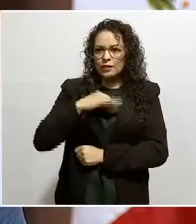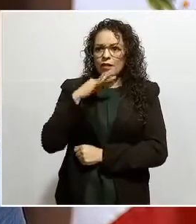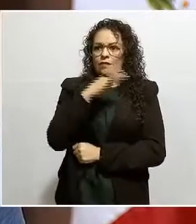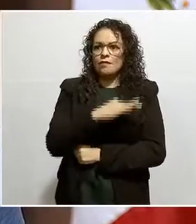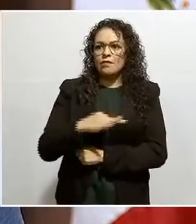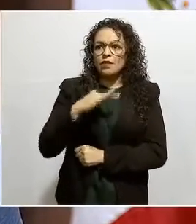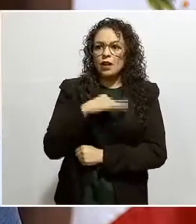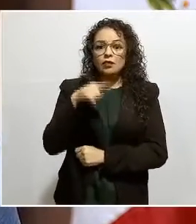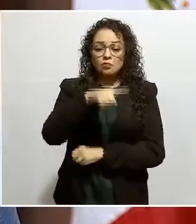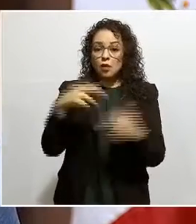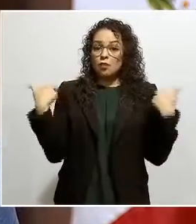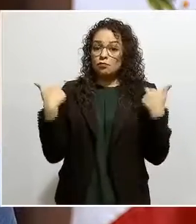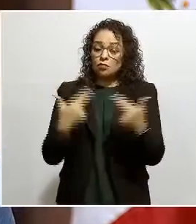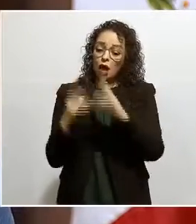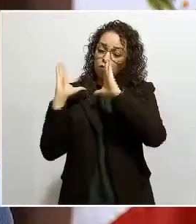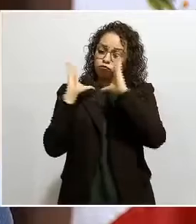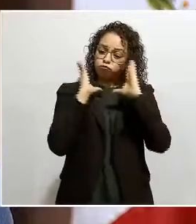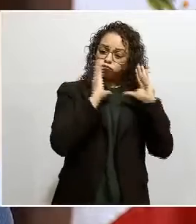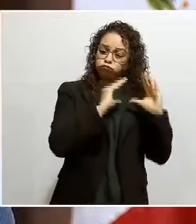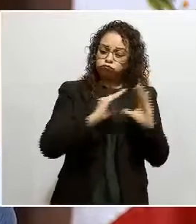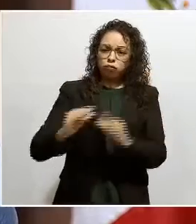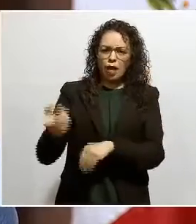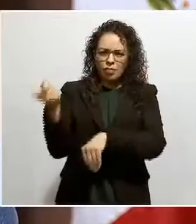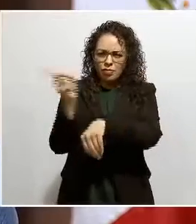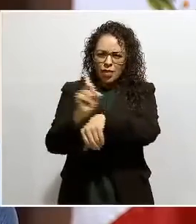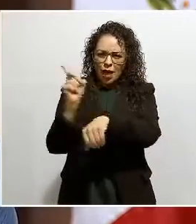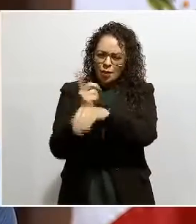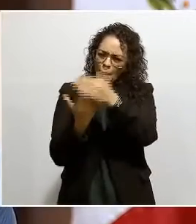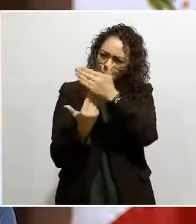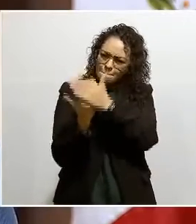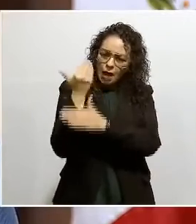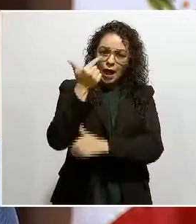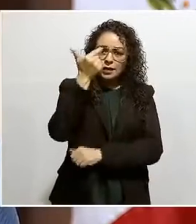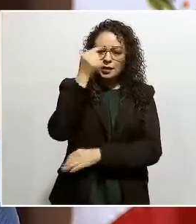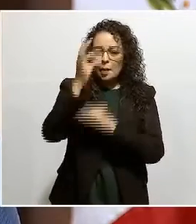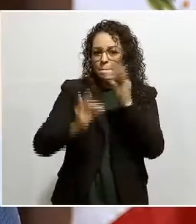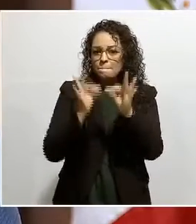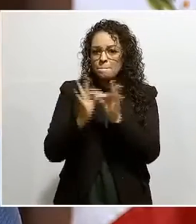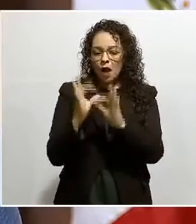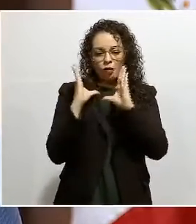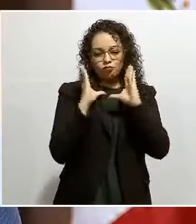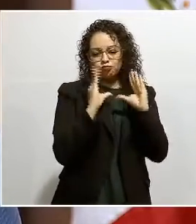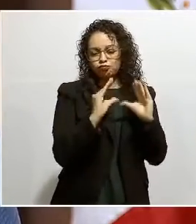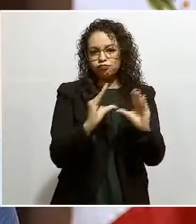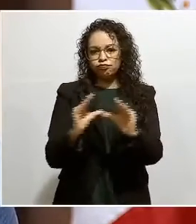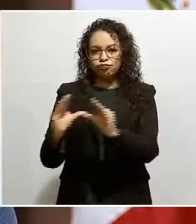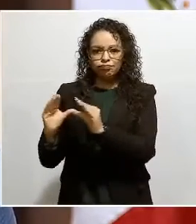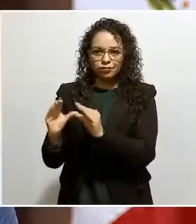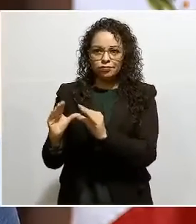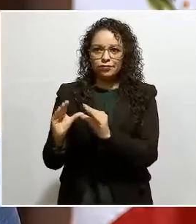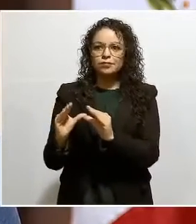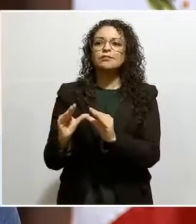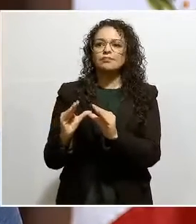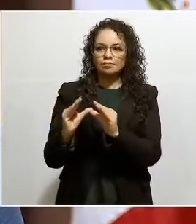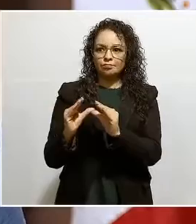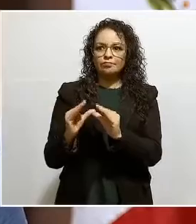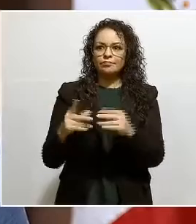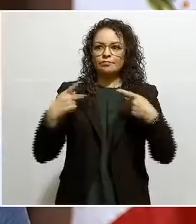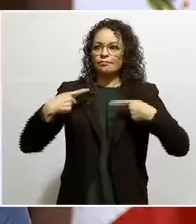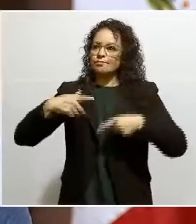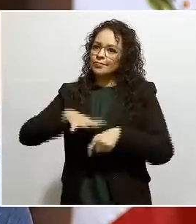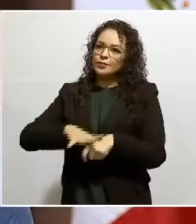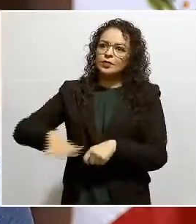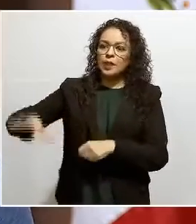clase de historia a las 7 de la mañana todos los días, a la vez que saca de la miseria y del olvido a los millones que quedaron